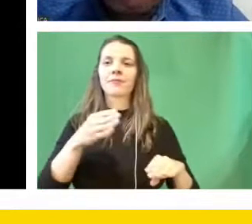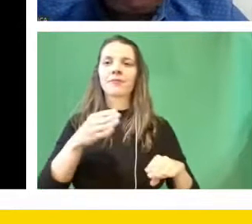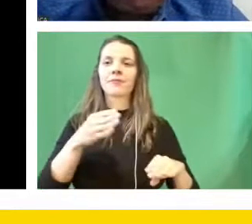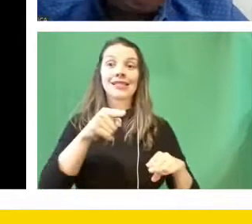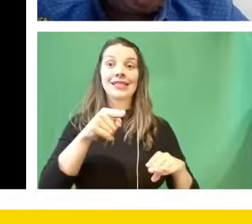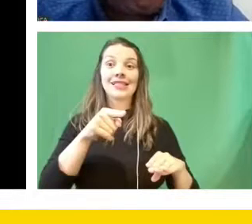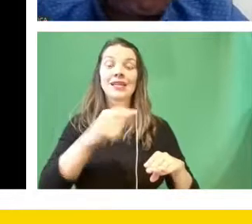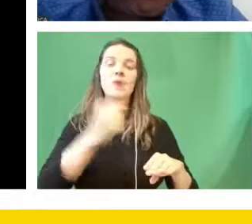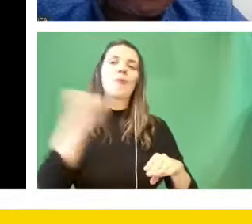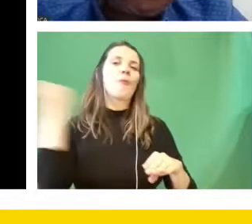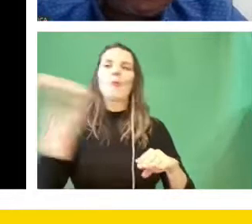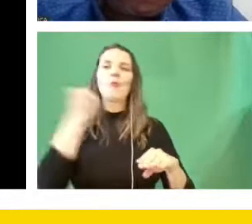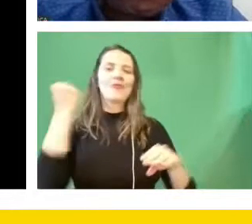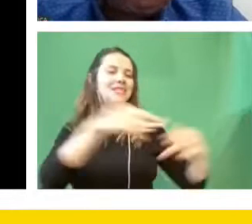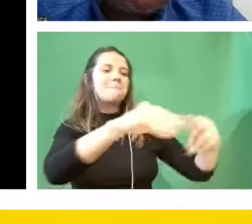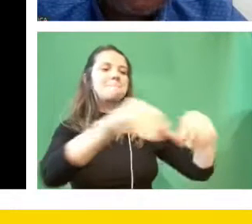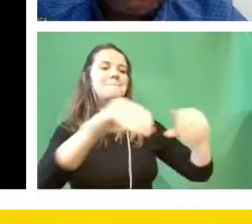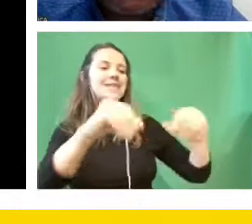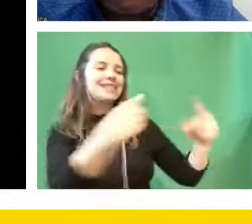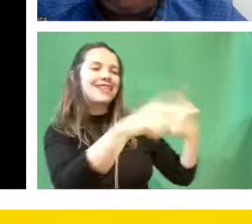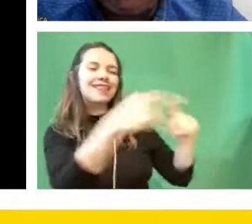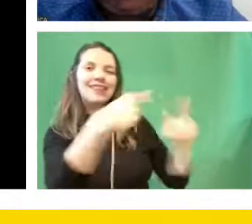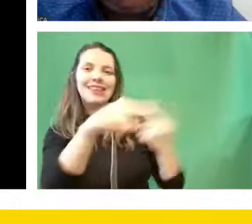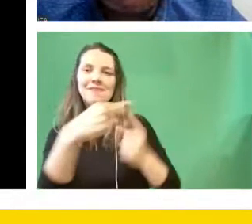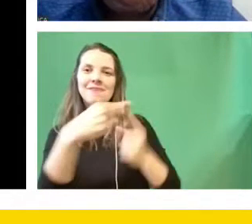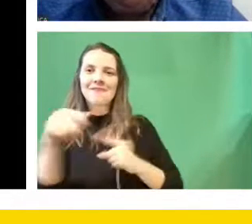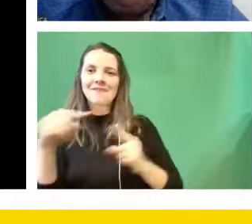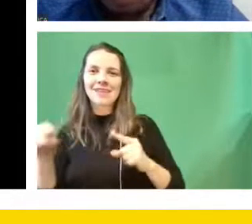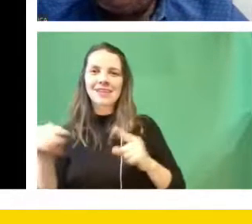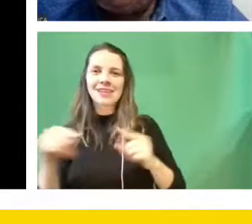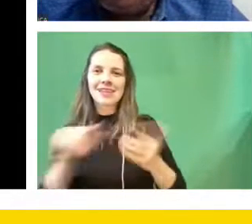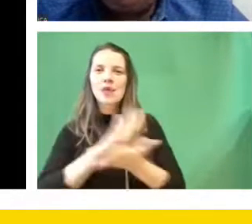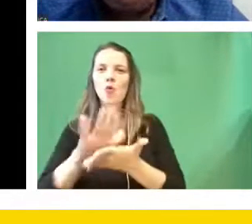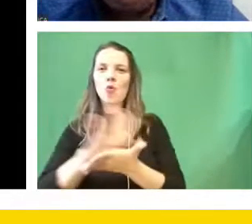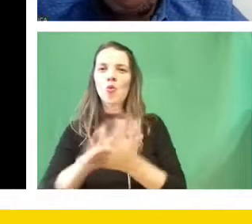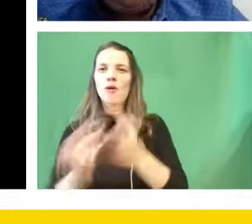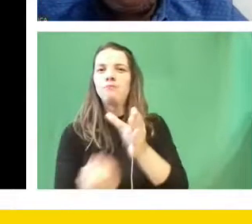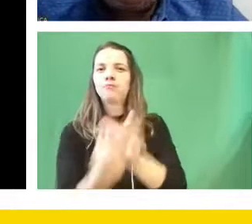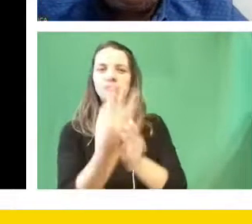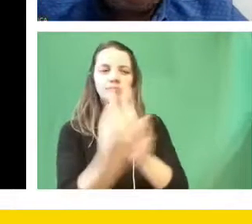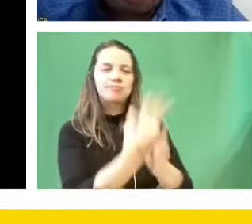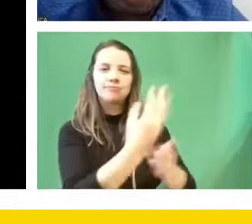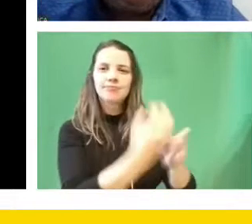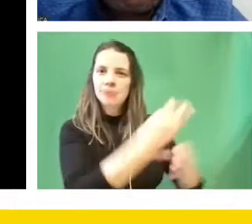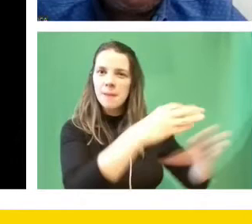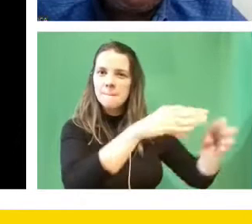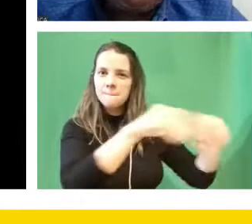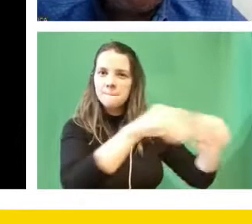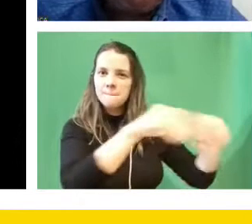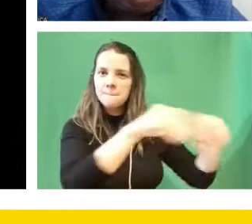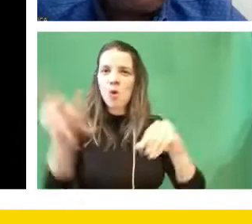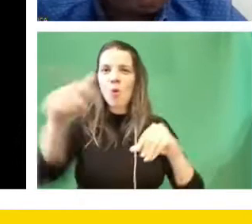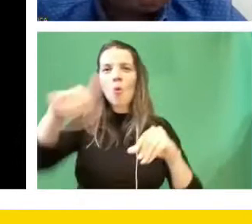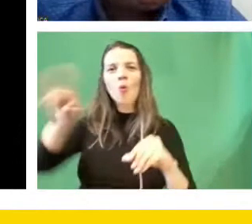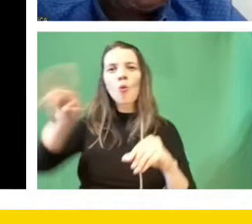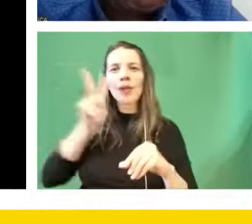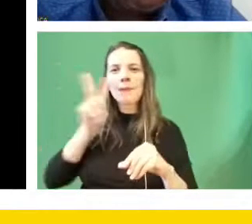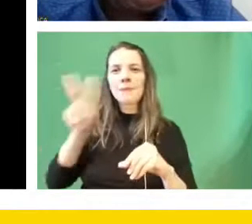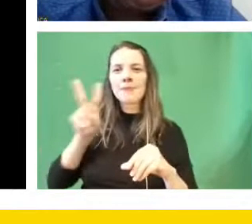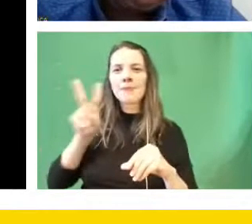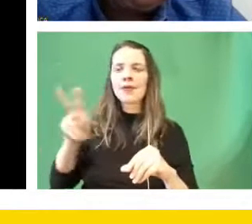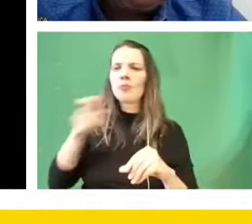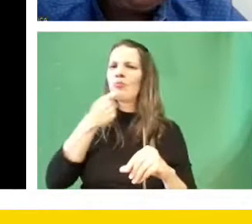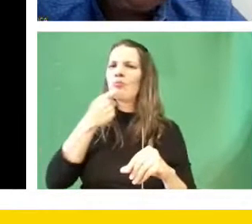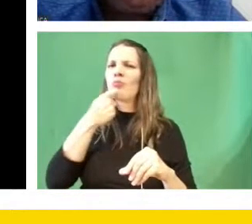playa accesible. En la fotografía de la inferior derecha, no sé si logran notar una silla anfibia. Esa silla anfibia, tal como les